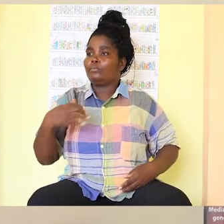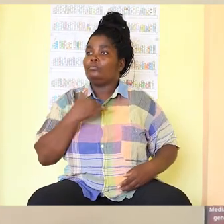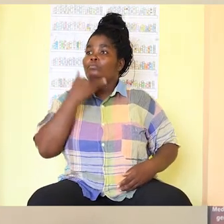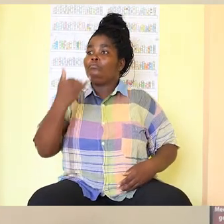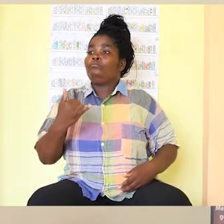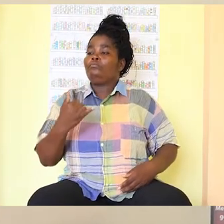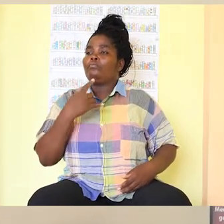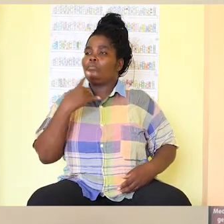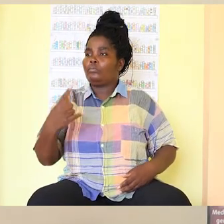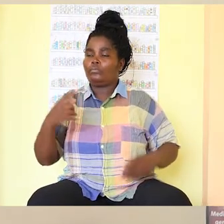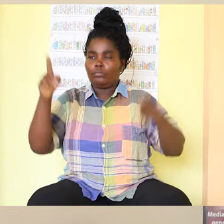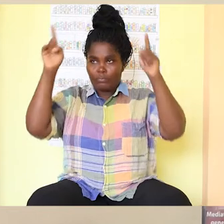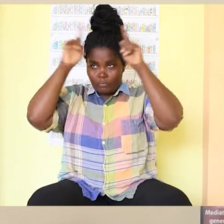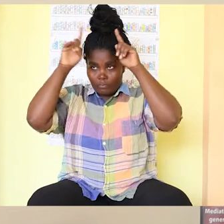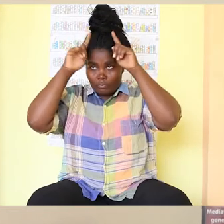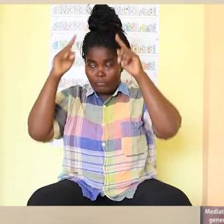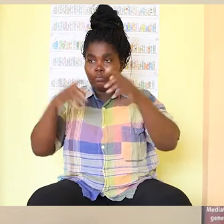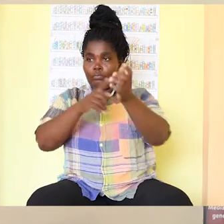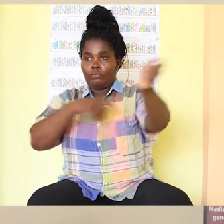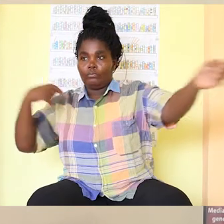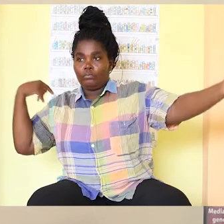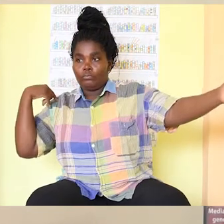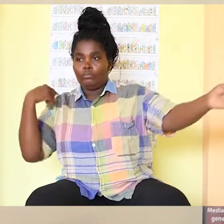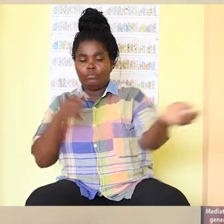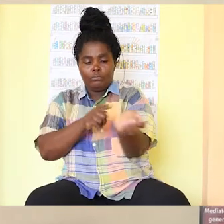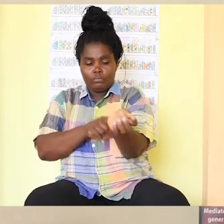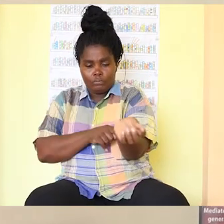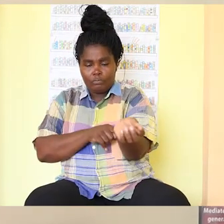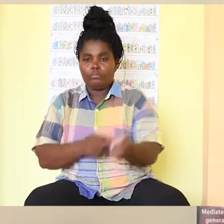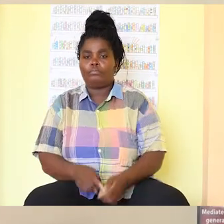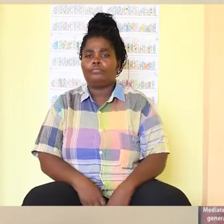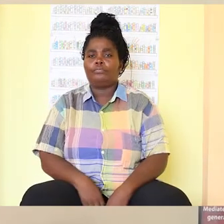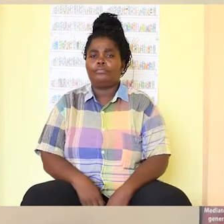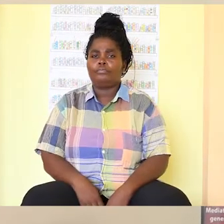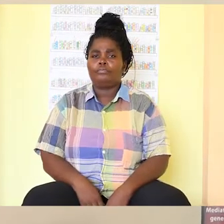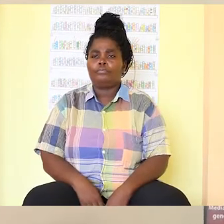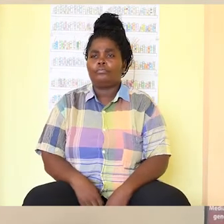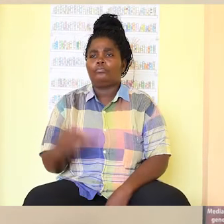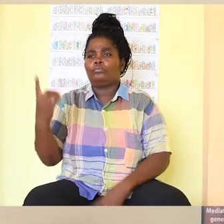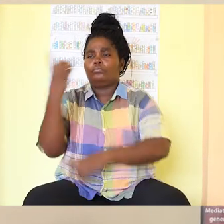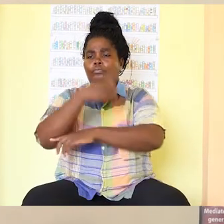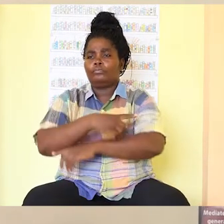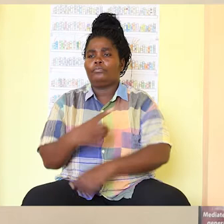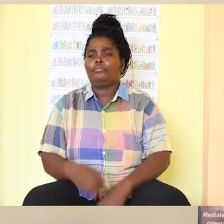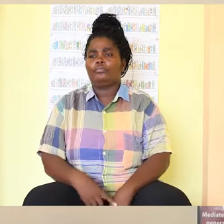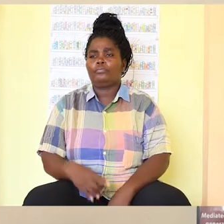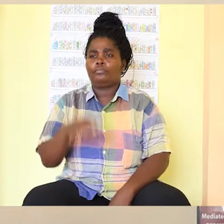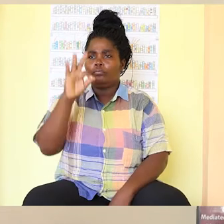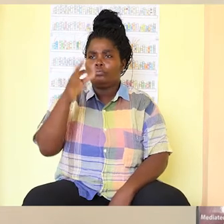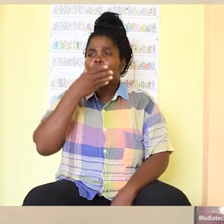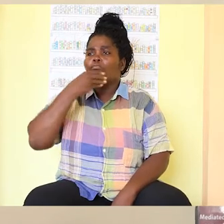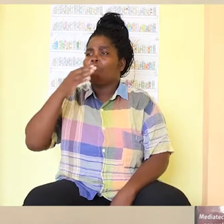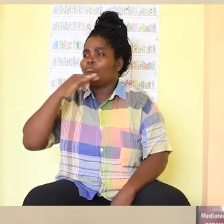grandota, unos cuernos largos y retorcidos. Un día, los tres